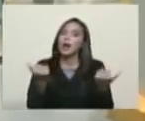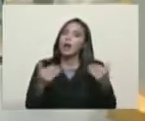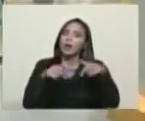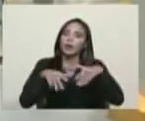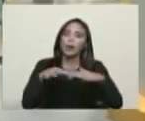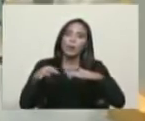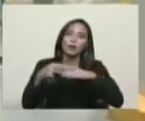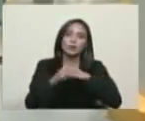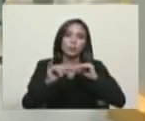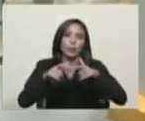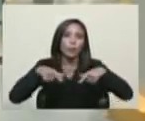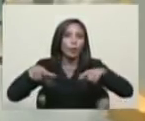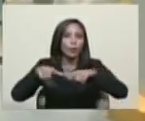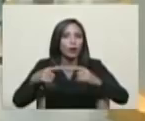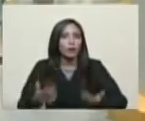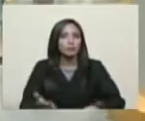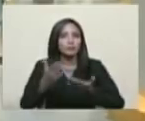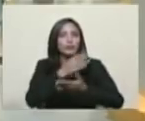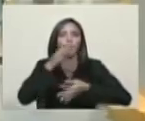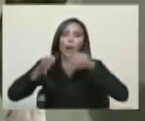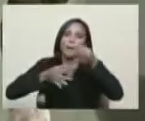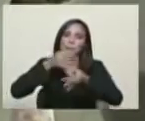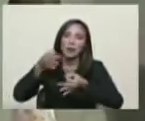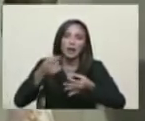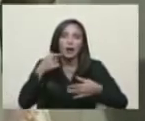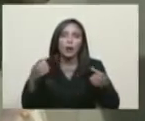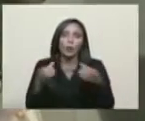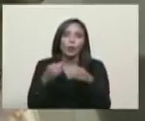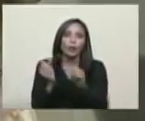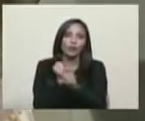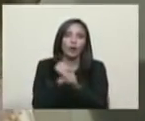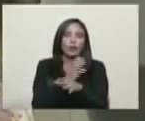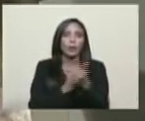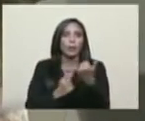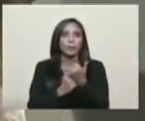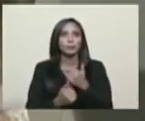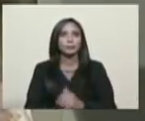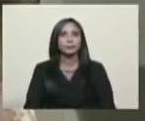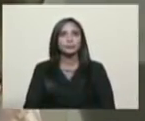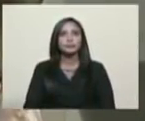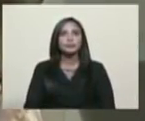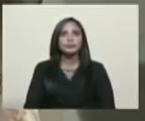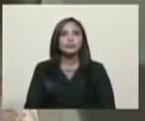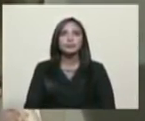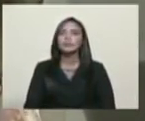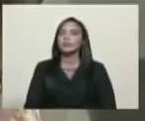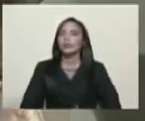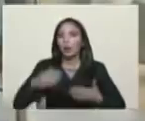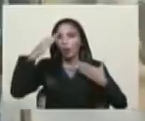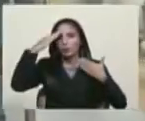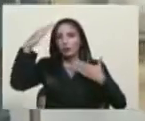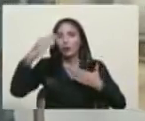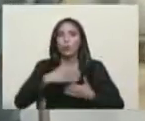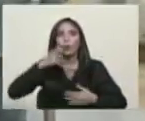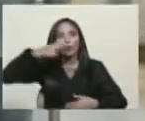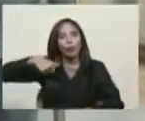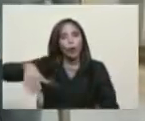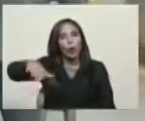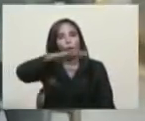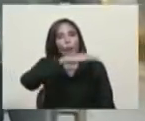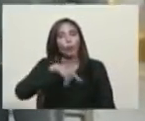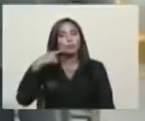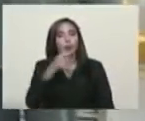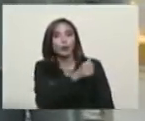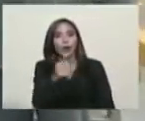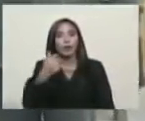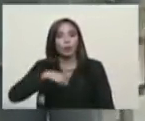municipio Miranda, va a hablarnos en nombre de los trabajadores. Recibo un cordial saludo de parte de todos y cada